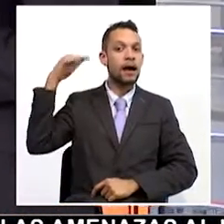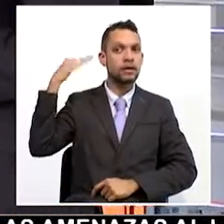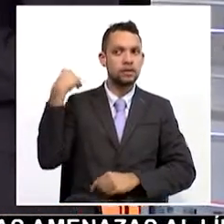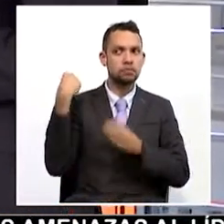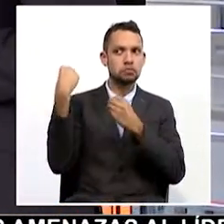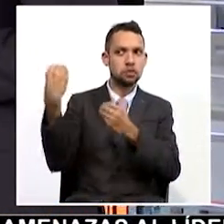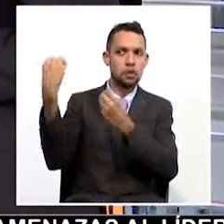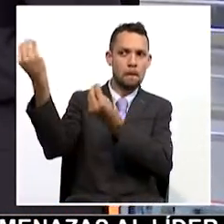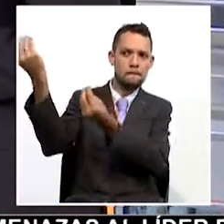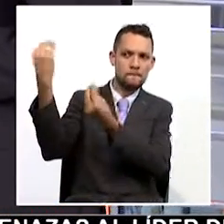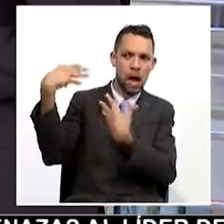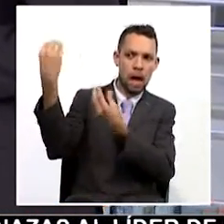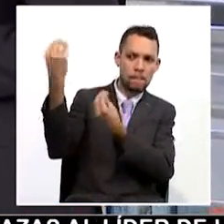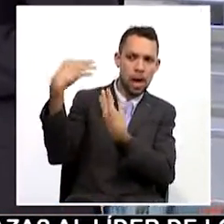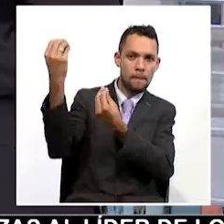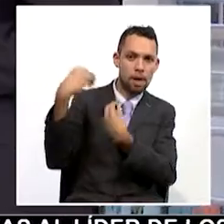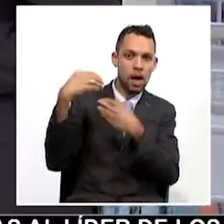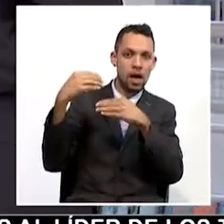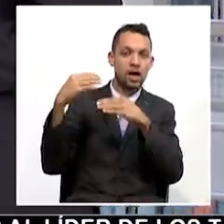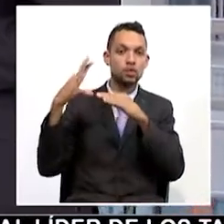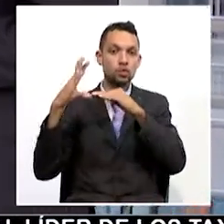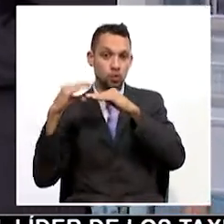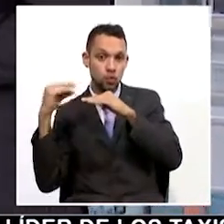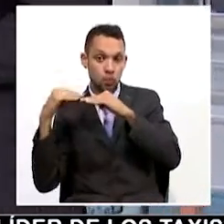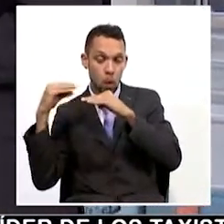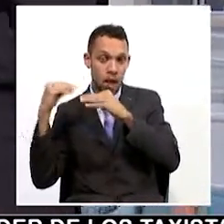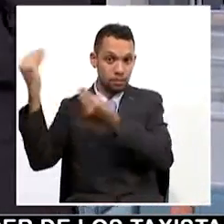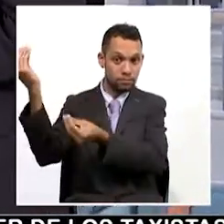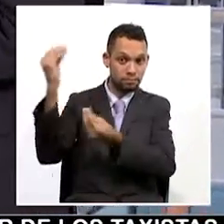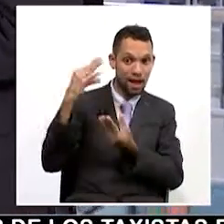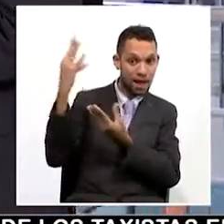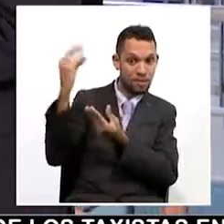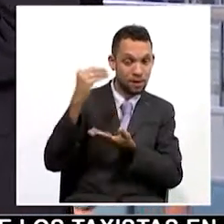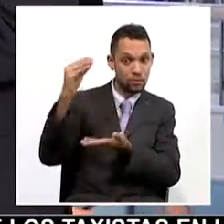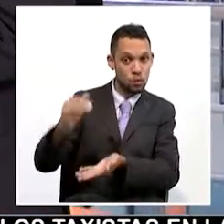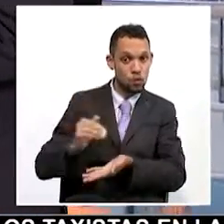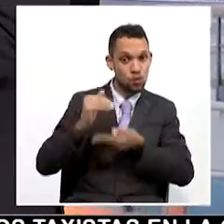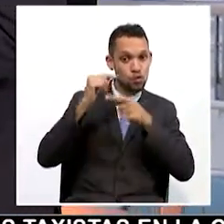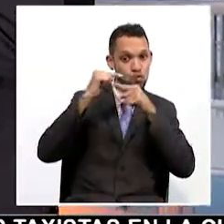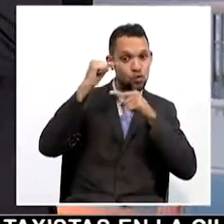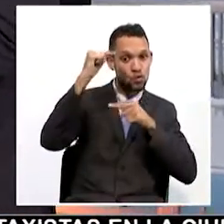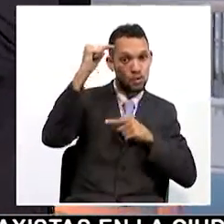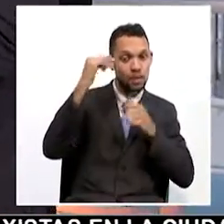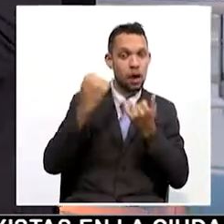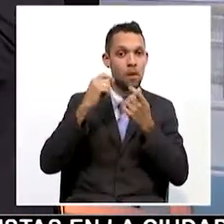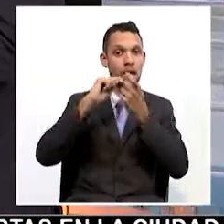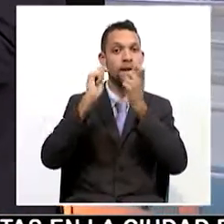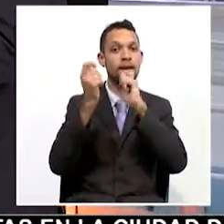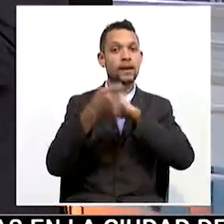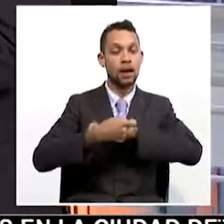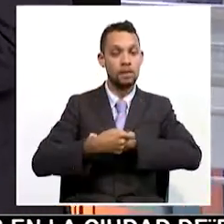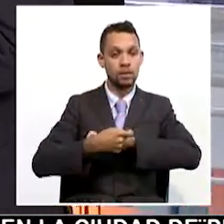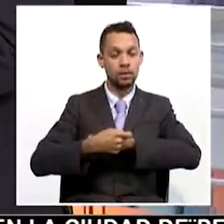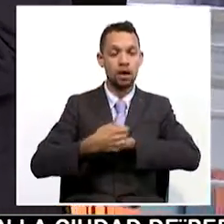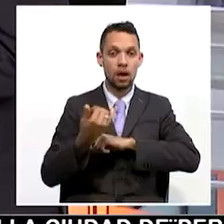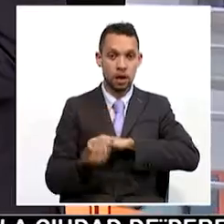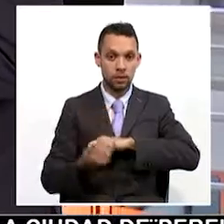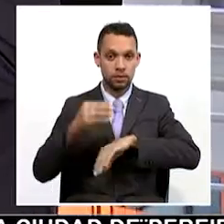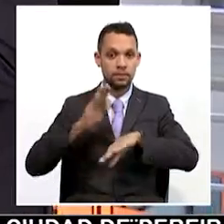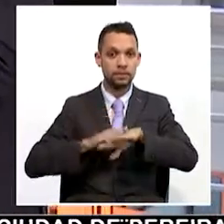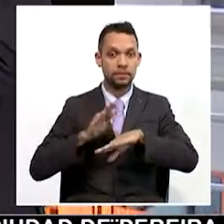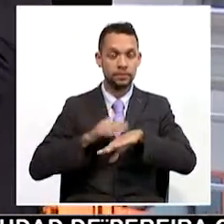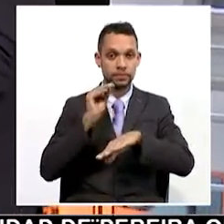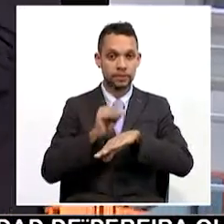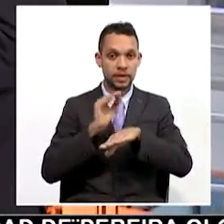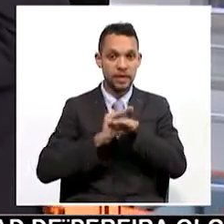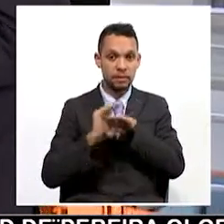mandaba mucho dinero, dólares específicamente, directamente a Colombia, pero eso ha cambiado. Ya en unos minutos, un invitado muy especial,